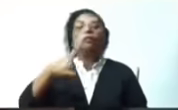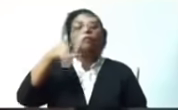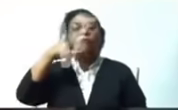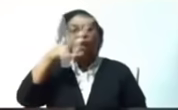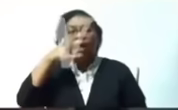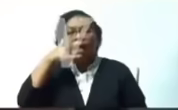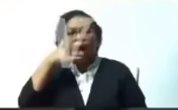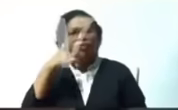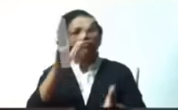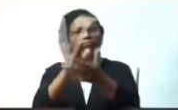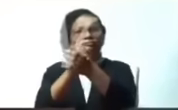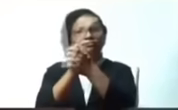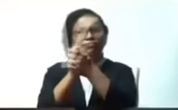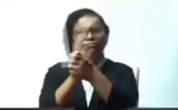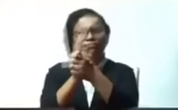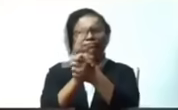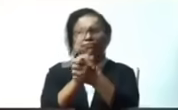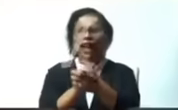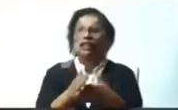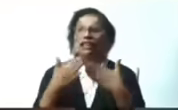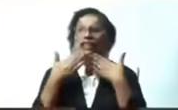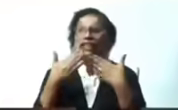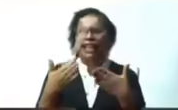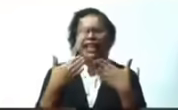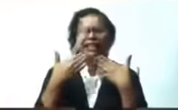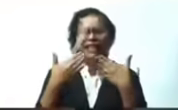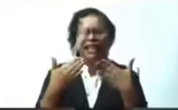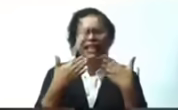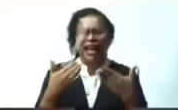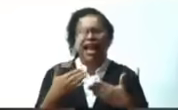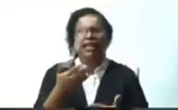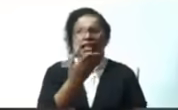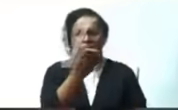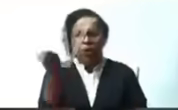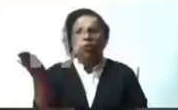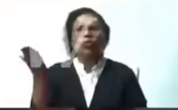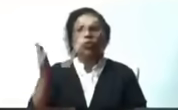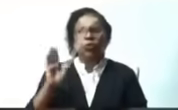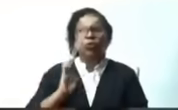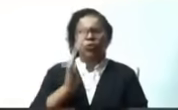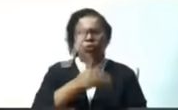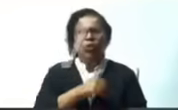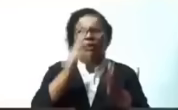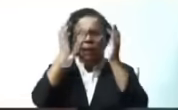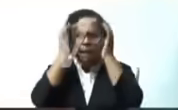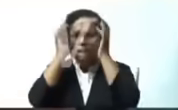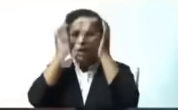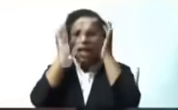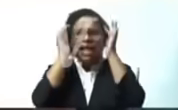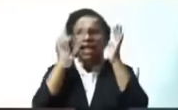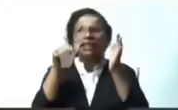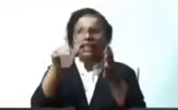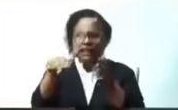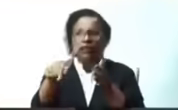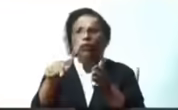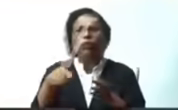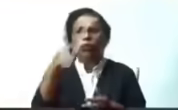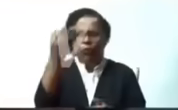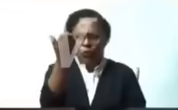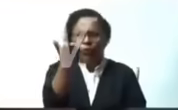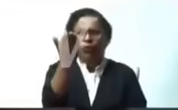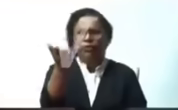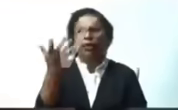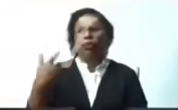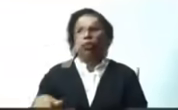felicitándonos por ser nuestros representantes. Terminó su tiempo, honorable. Agradecemos